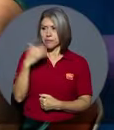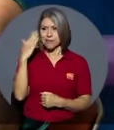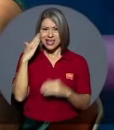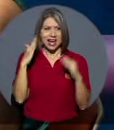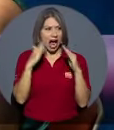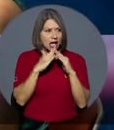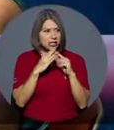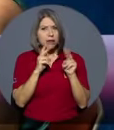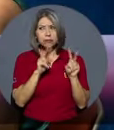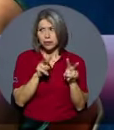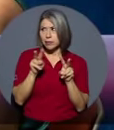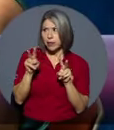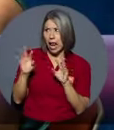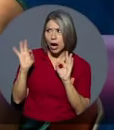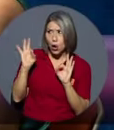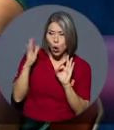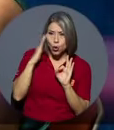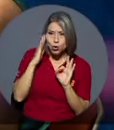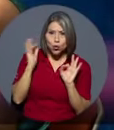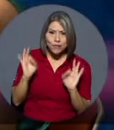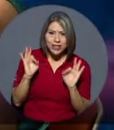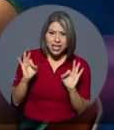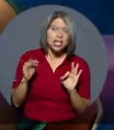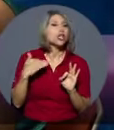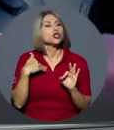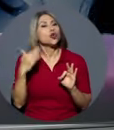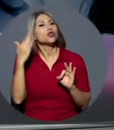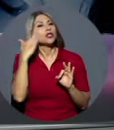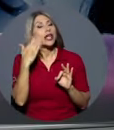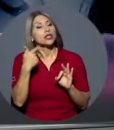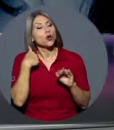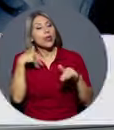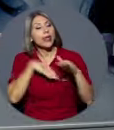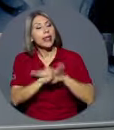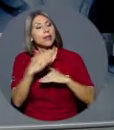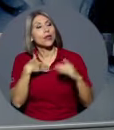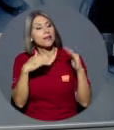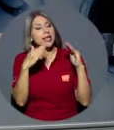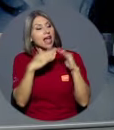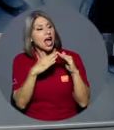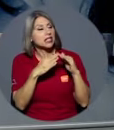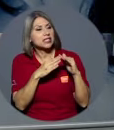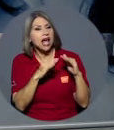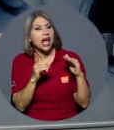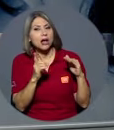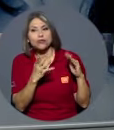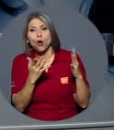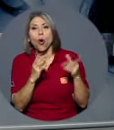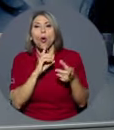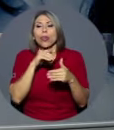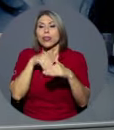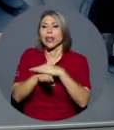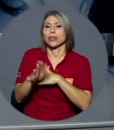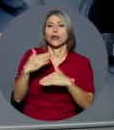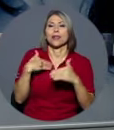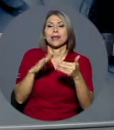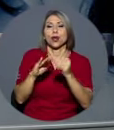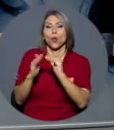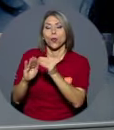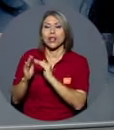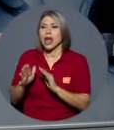de habitación, ¿verdad? Si yo conozco cómo me ubico en ese entorno, que llamémoslo el barrio, llamémoslo la